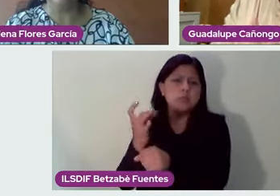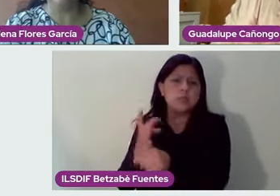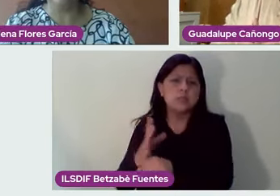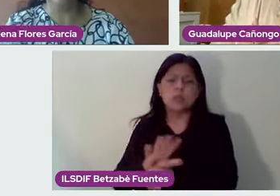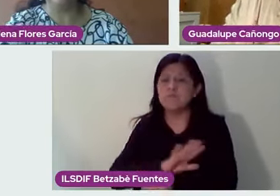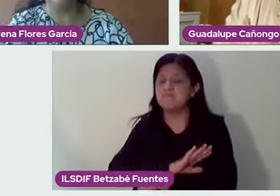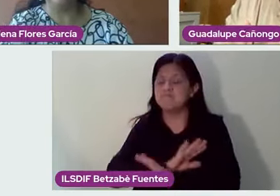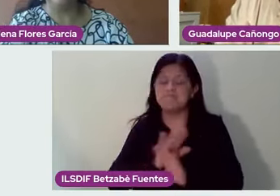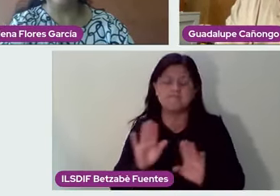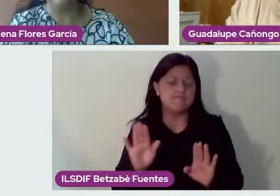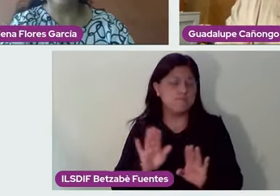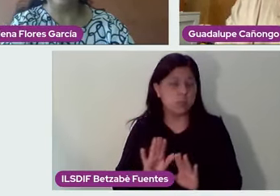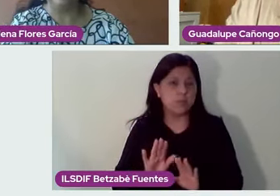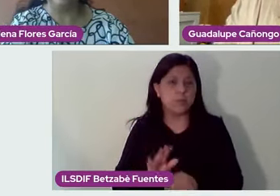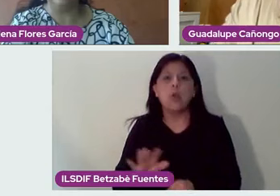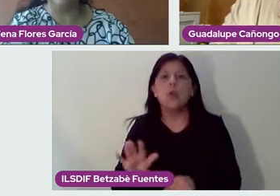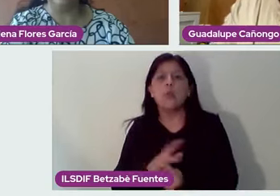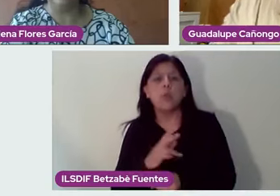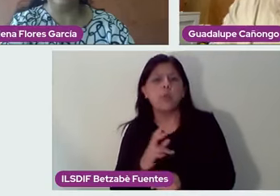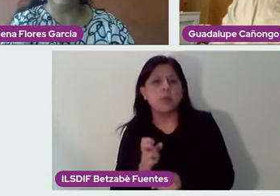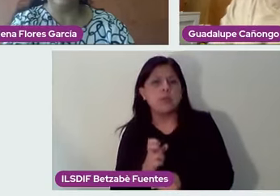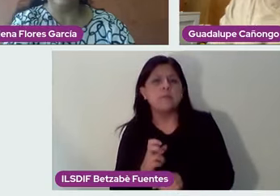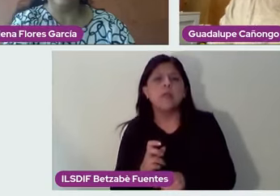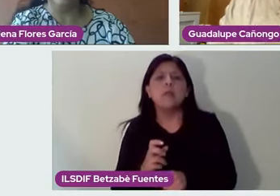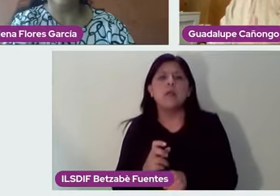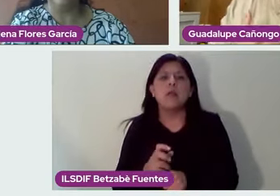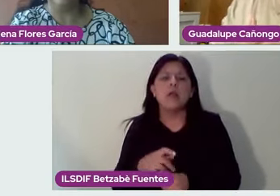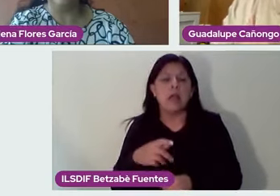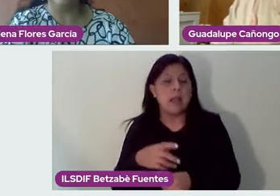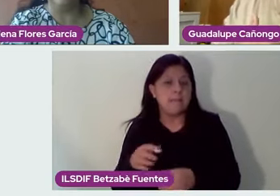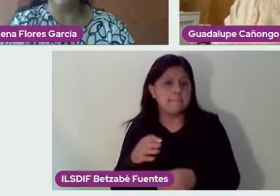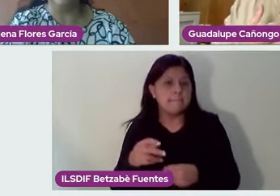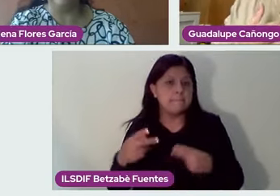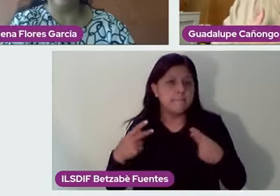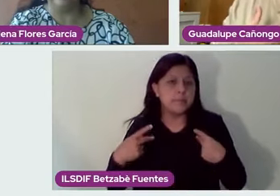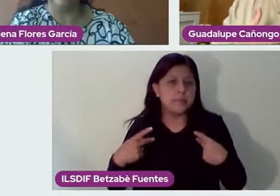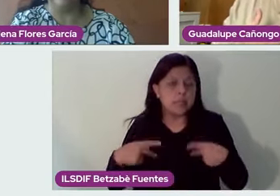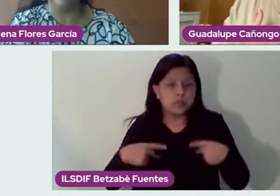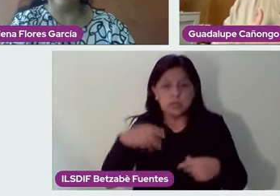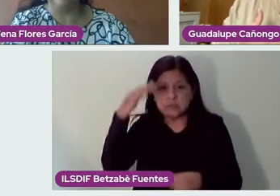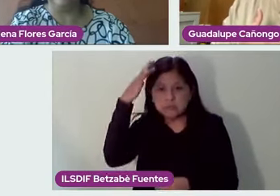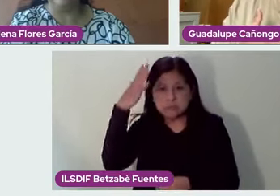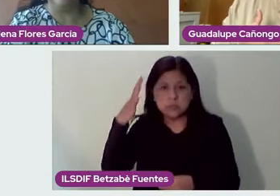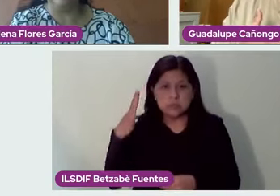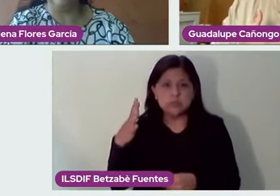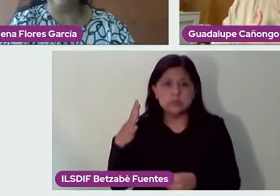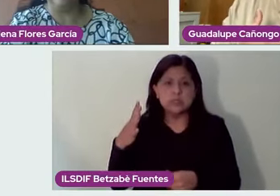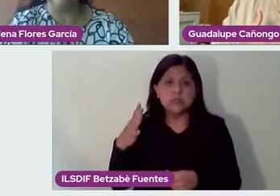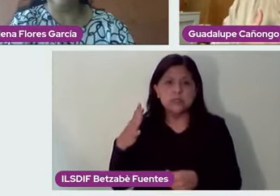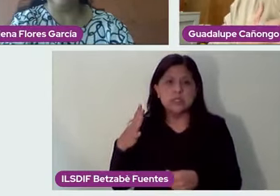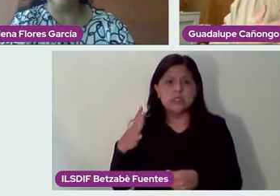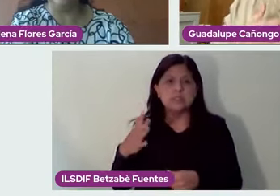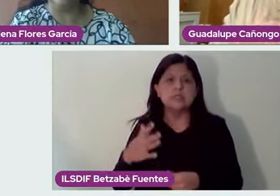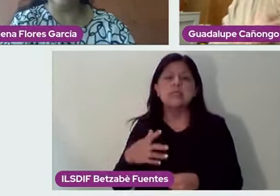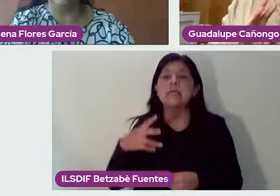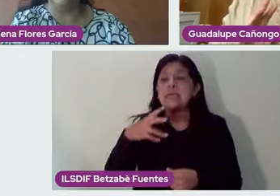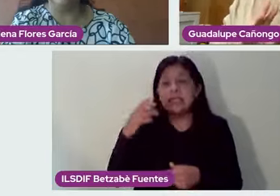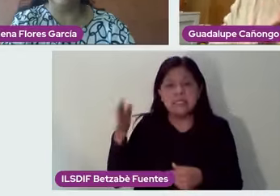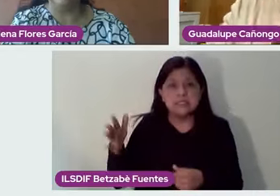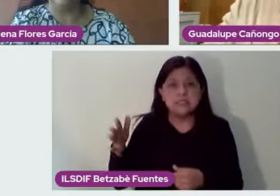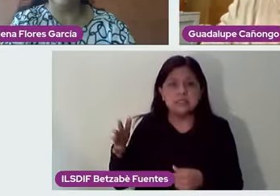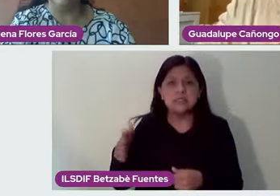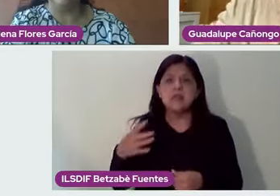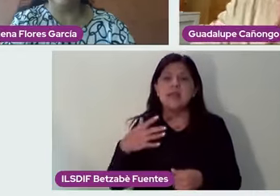hay veces que la propia población, en este caso la población mayor, pudiera estar generando